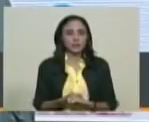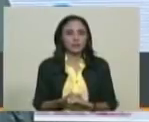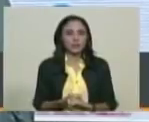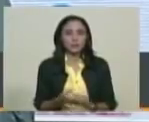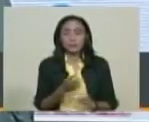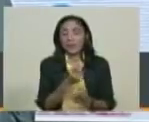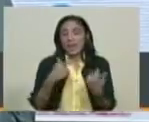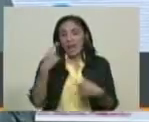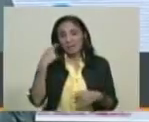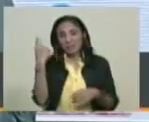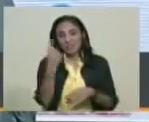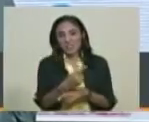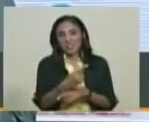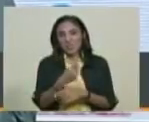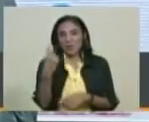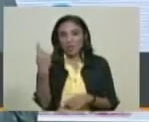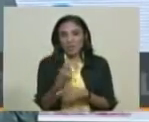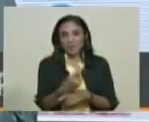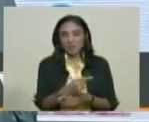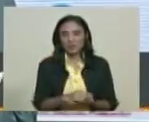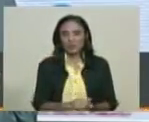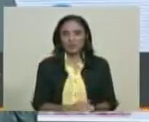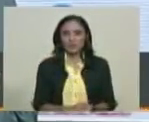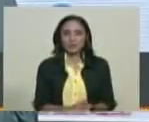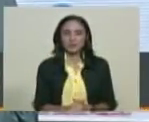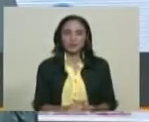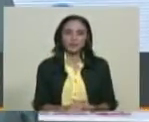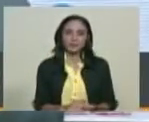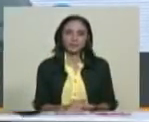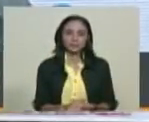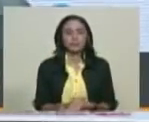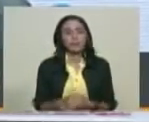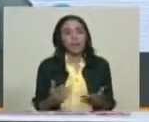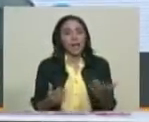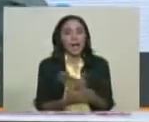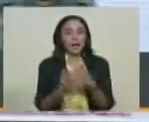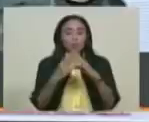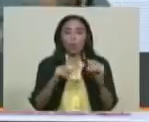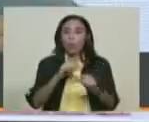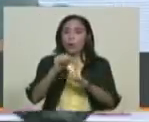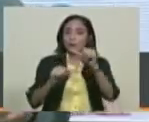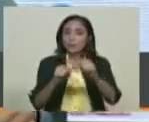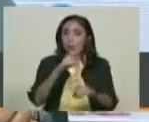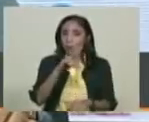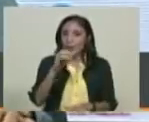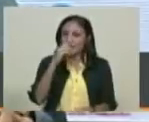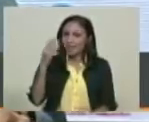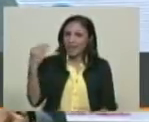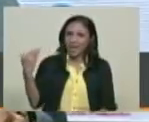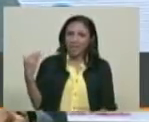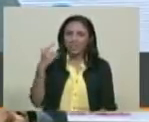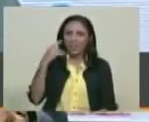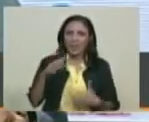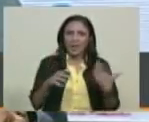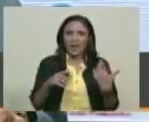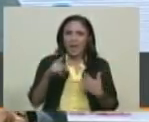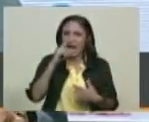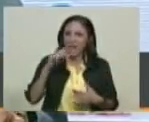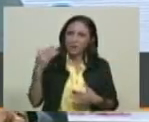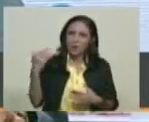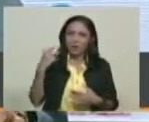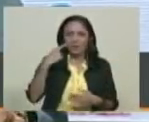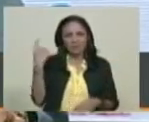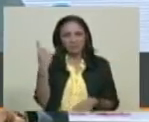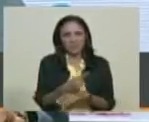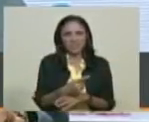instalaban dictaduras militares en todo el siglo XX, a lo largo y ancho del continente. La